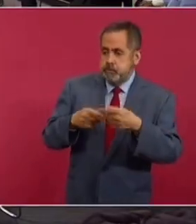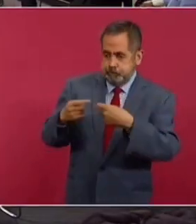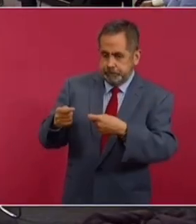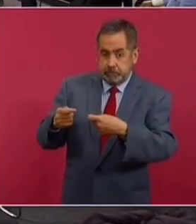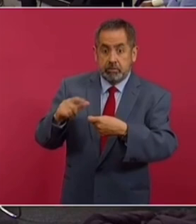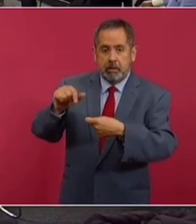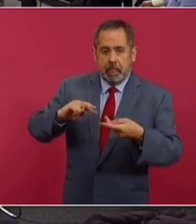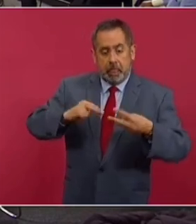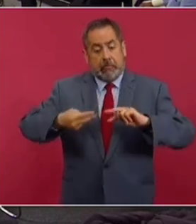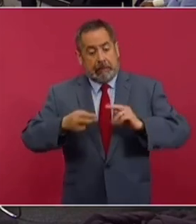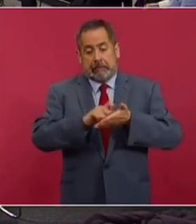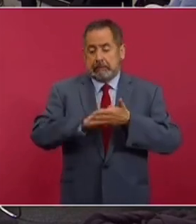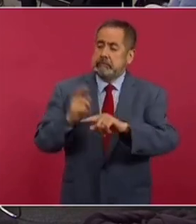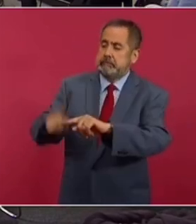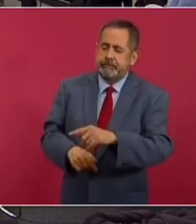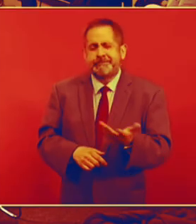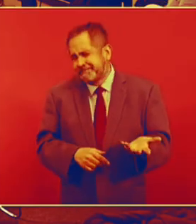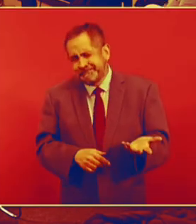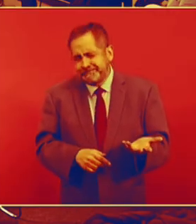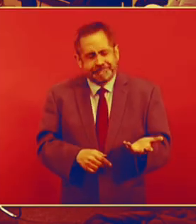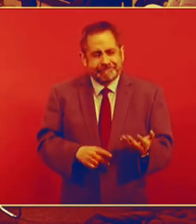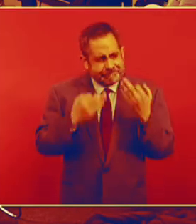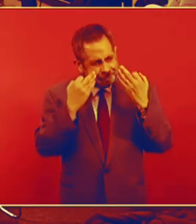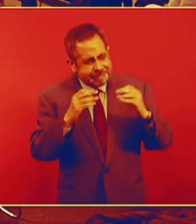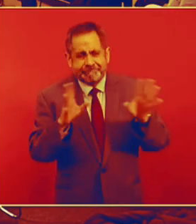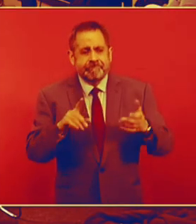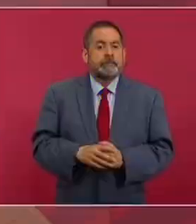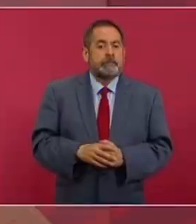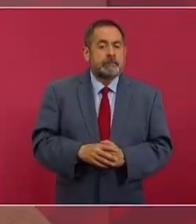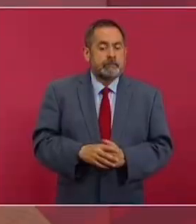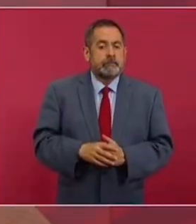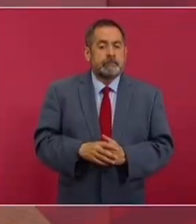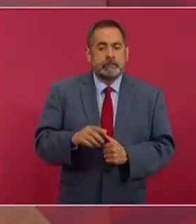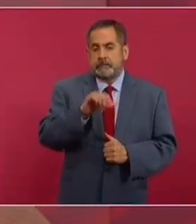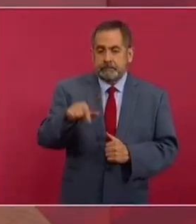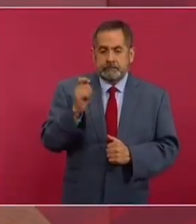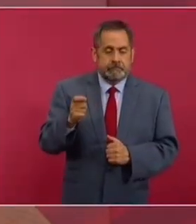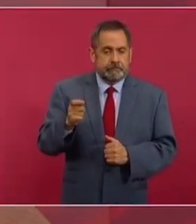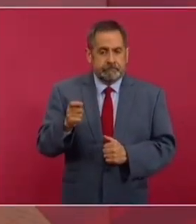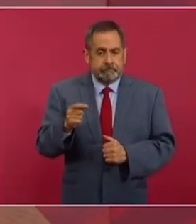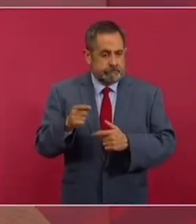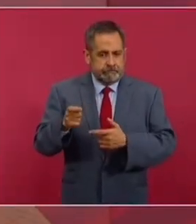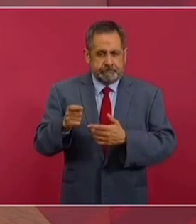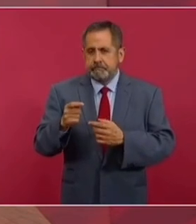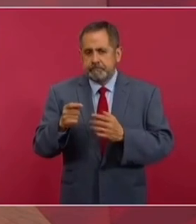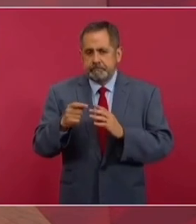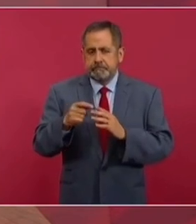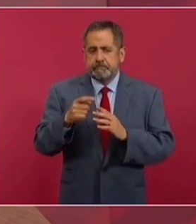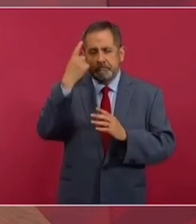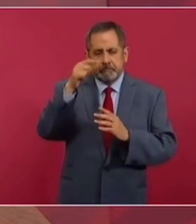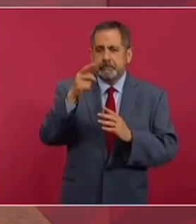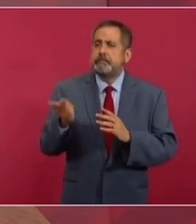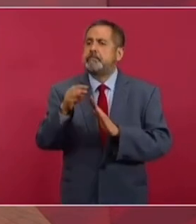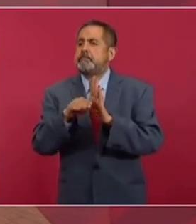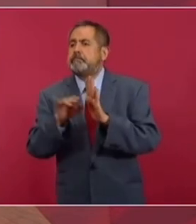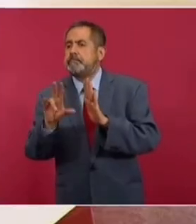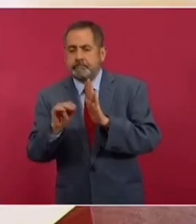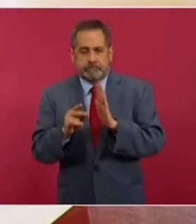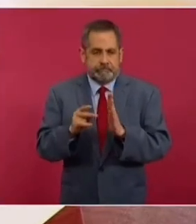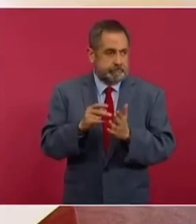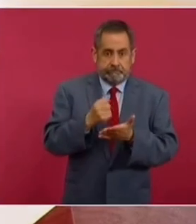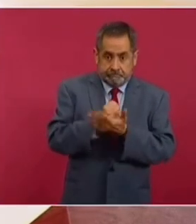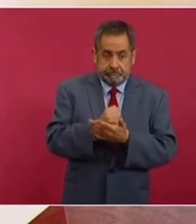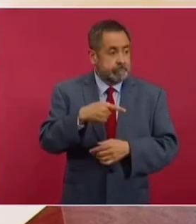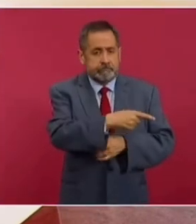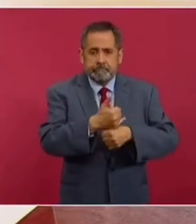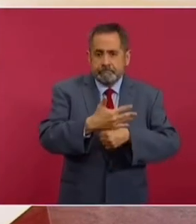modificaron. Evidentemente, claramente, actuaron por consigna. Ya cuando se aprueba lo de la revocación del mandato, empiezan a